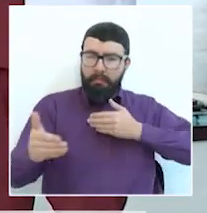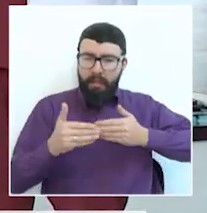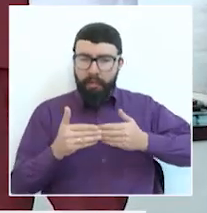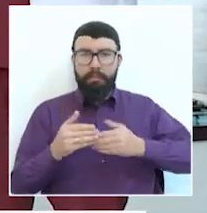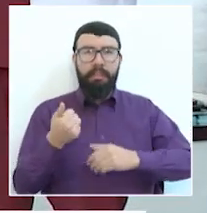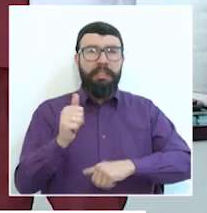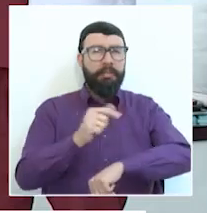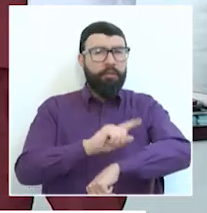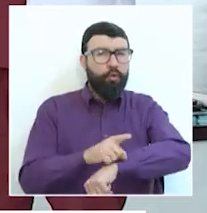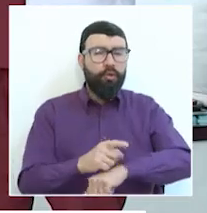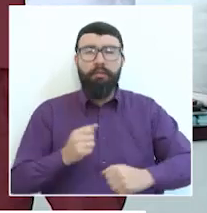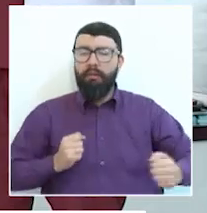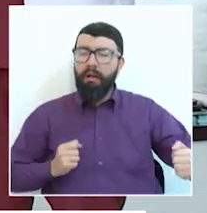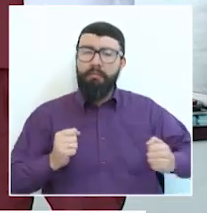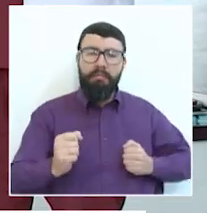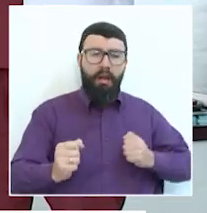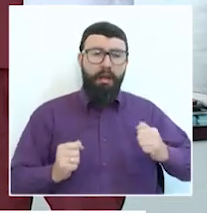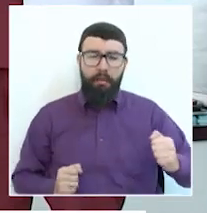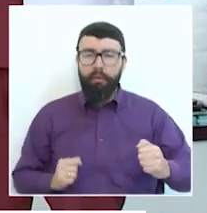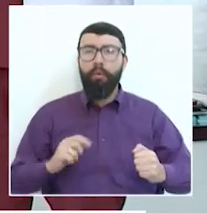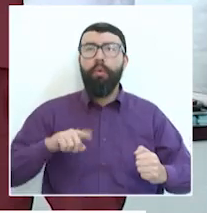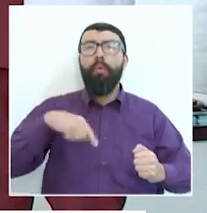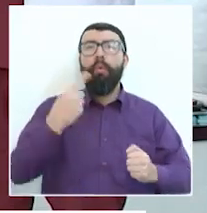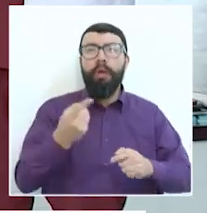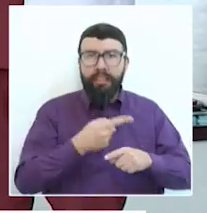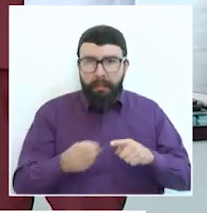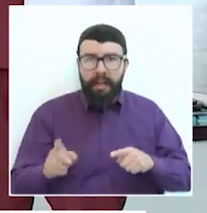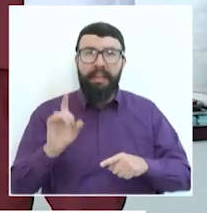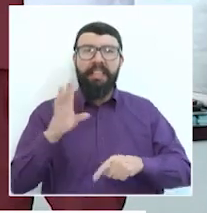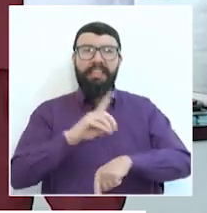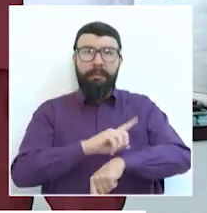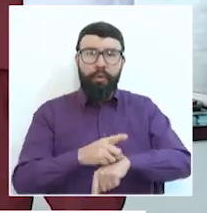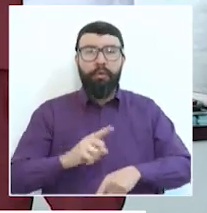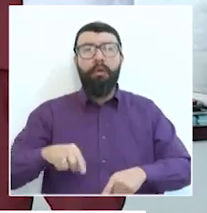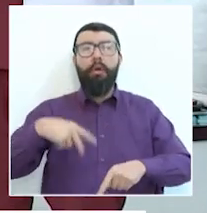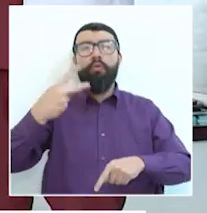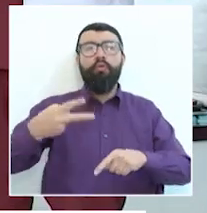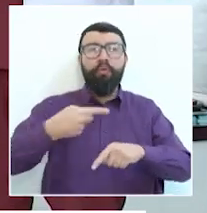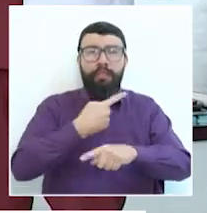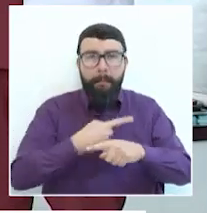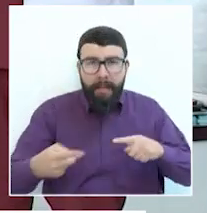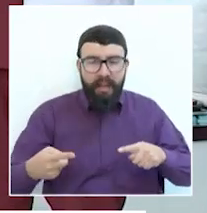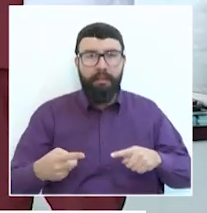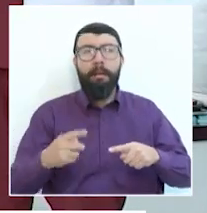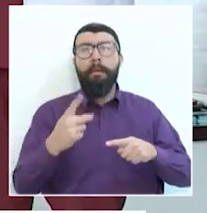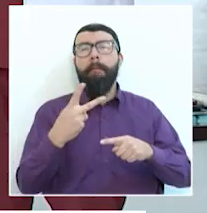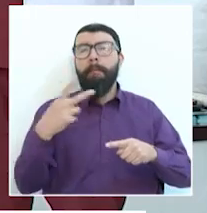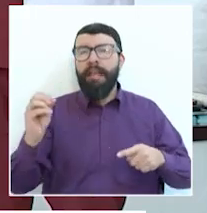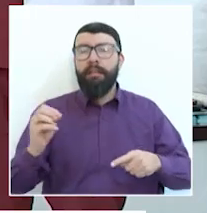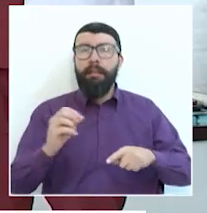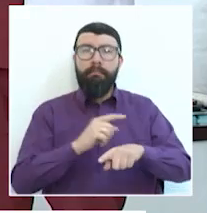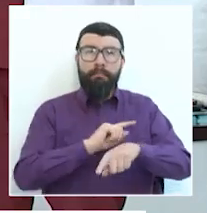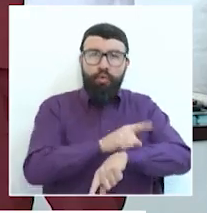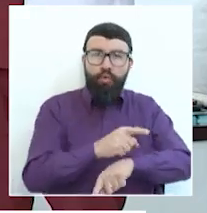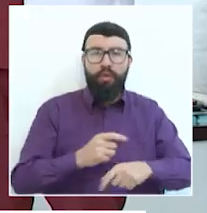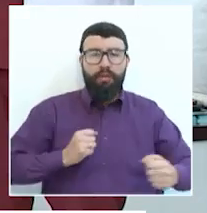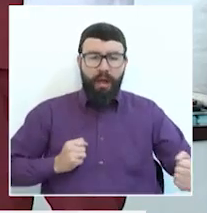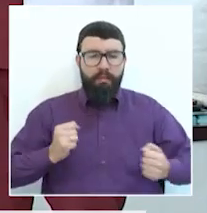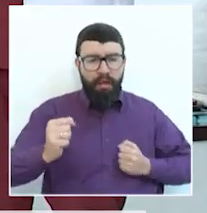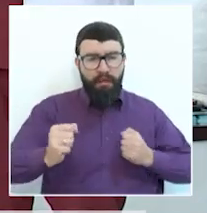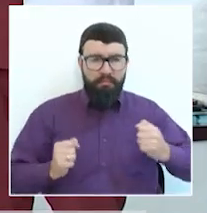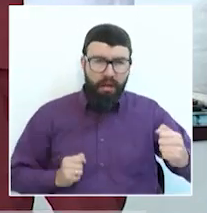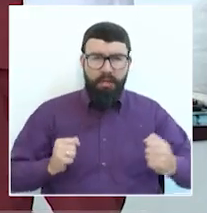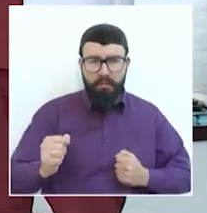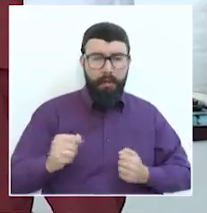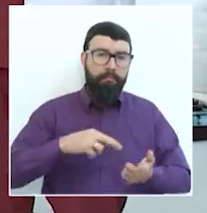10 minutos, luego de una semana incrementar a 15 minutos, luego de 2 semanas incrementar a 20 minutos.